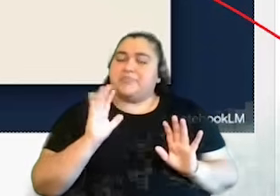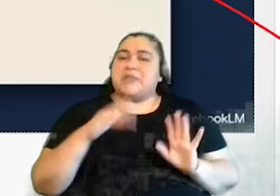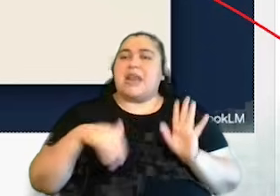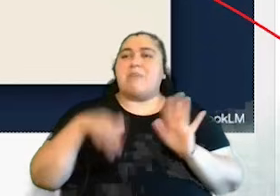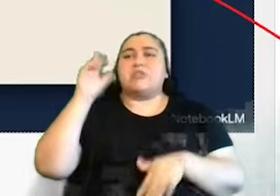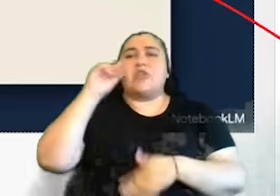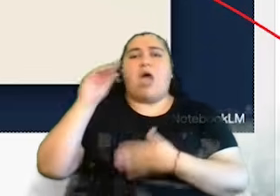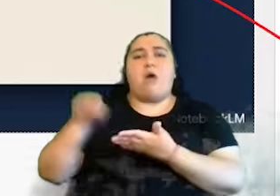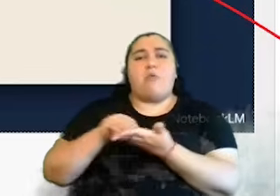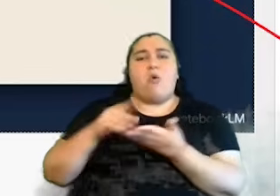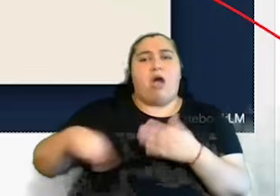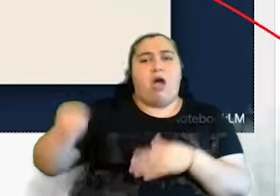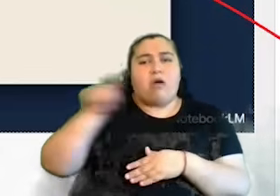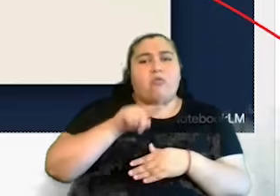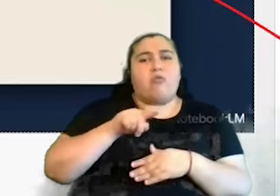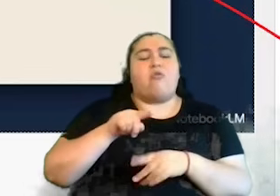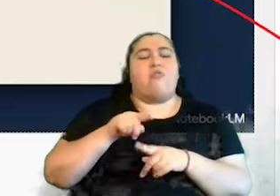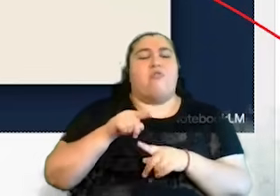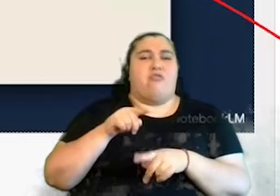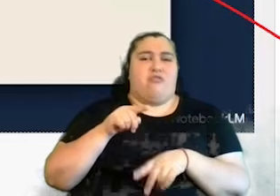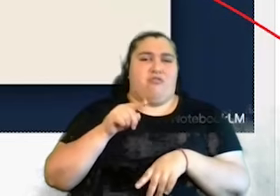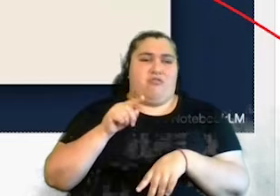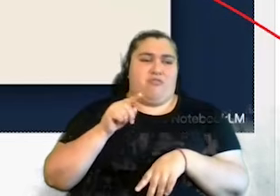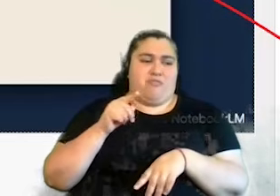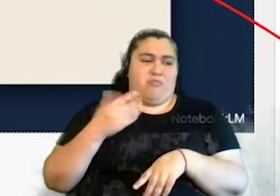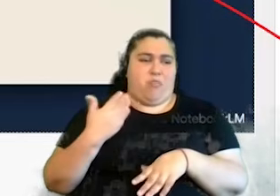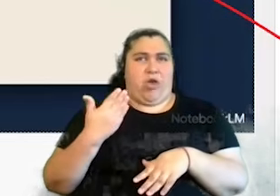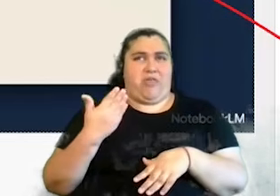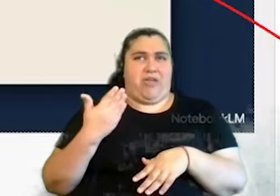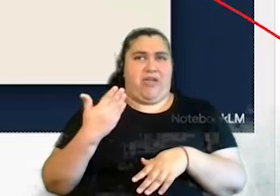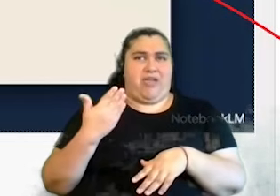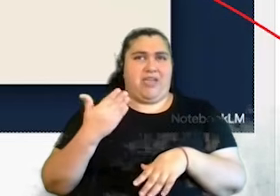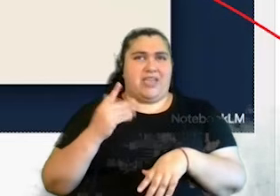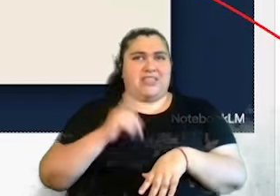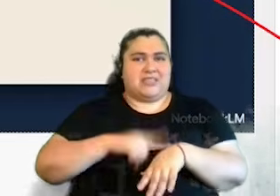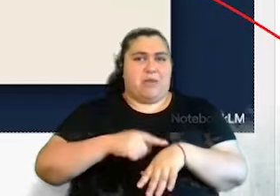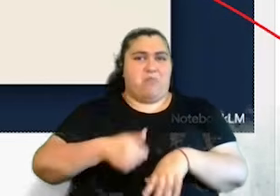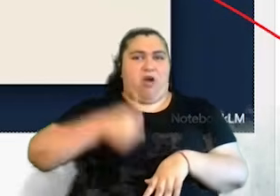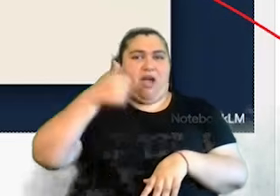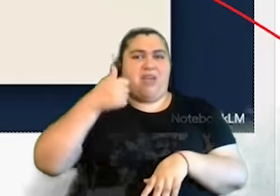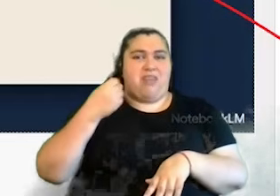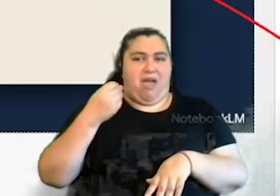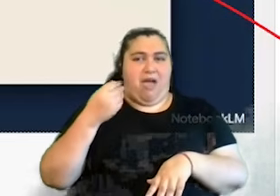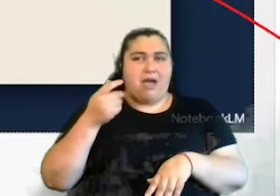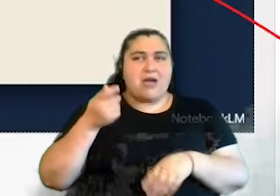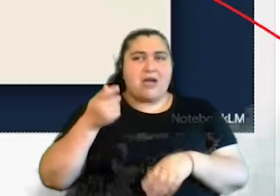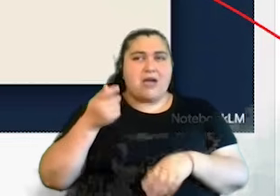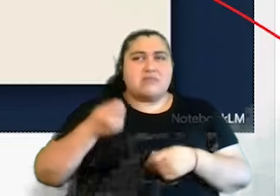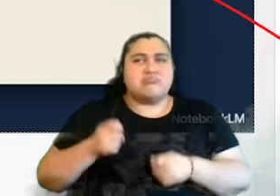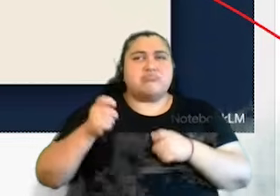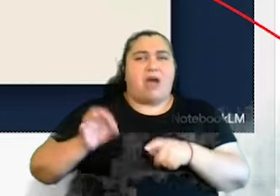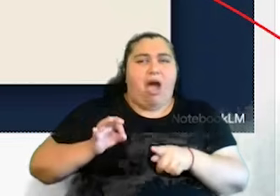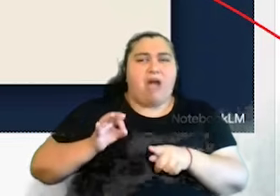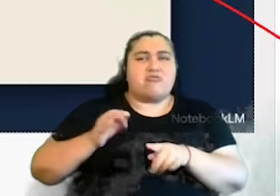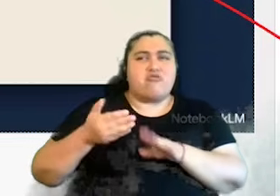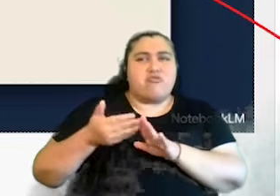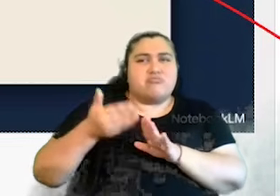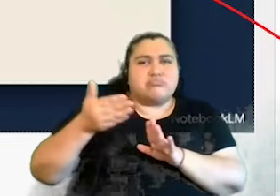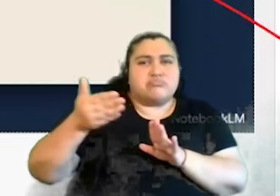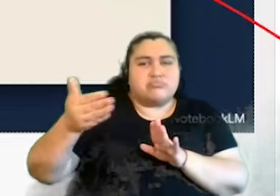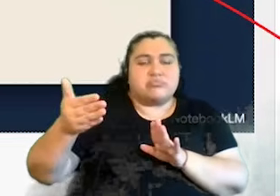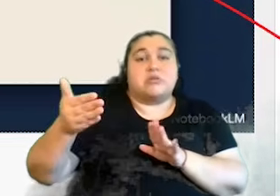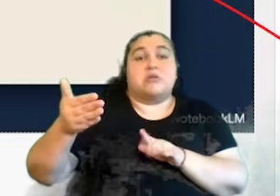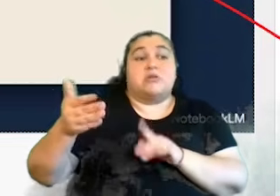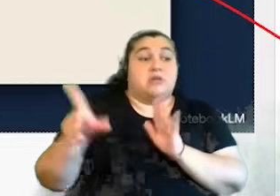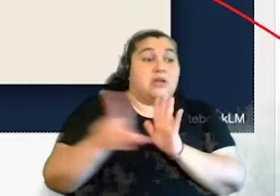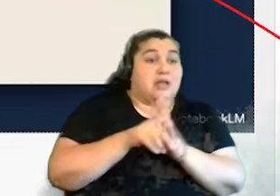con una ventaja o con un plazo más adicional de a veces de meses o de años. Bueno, a partir de la sanción de esta ley,